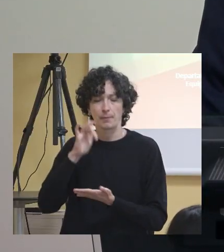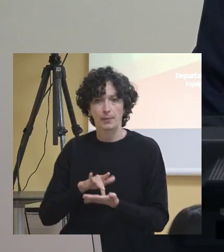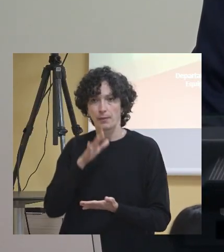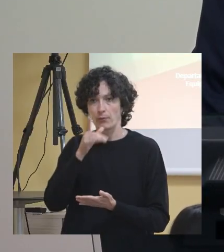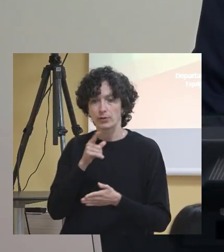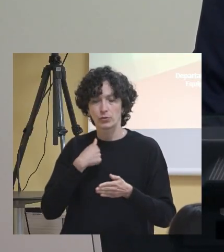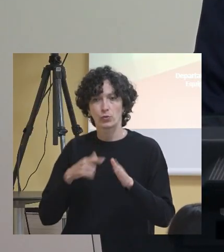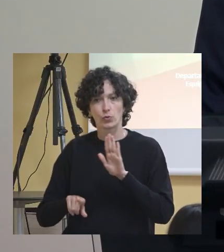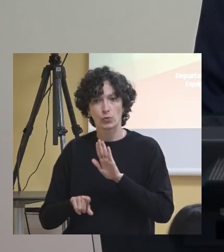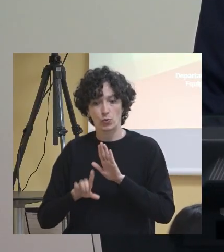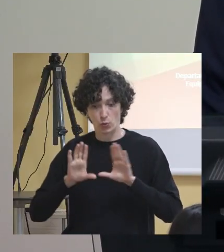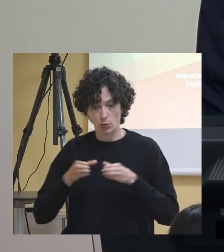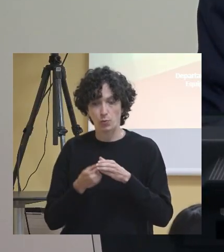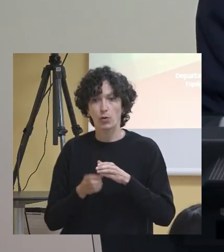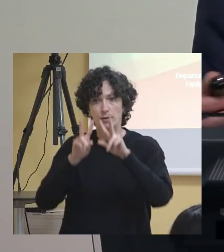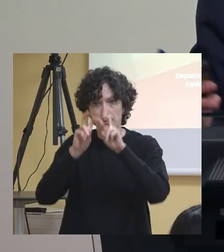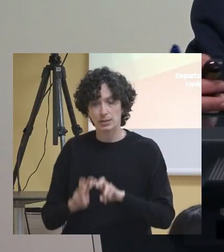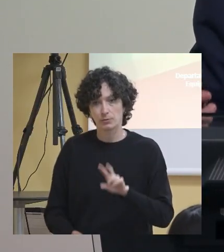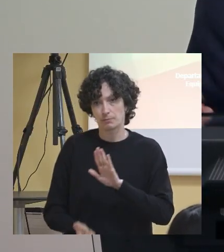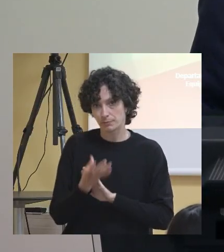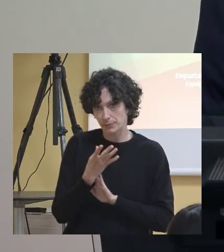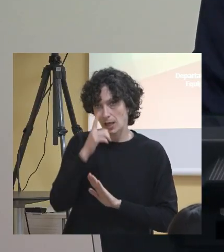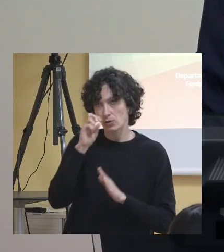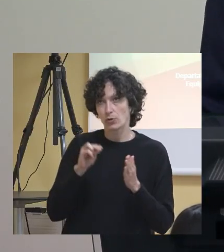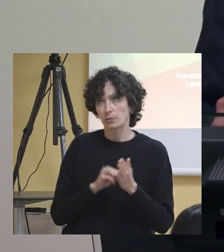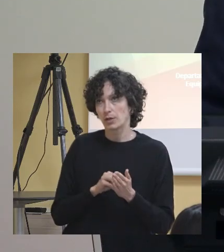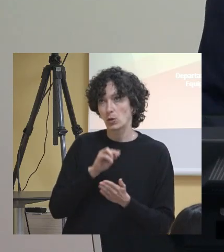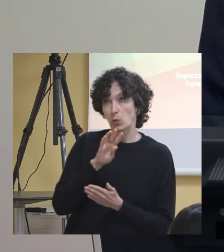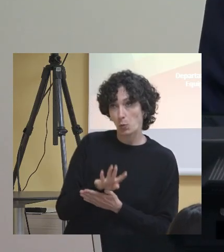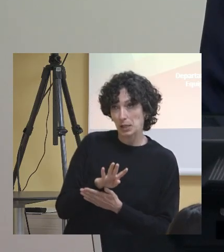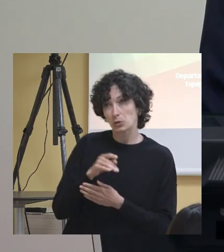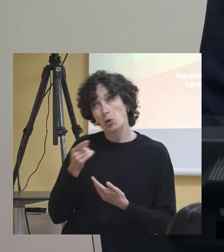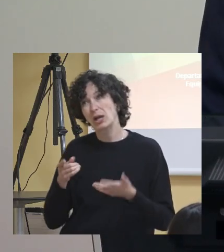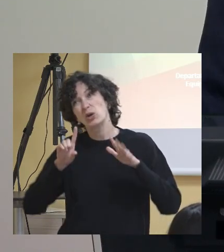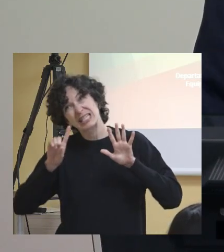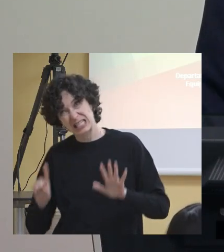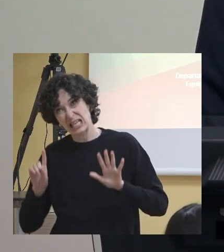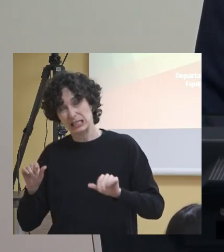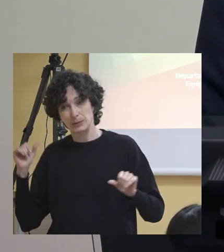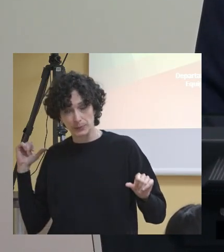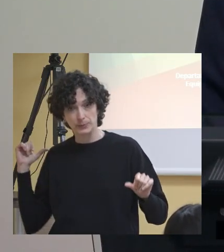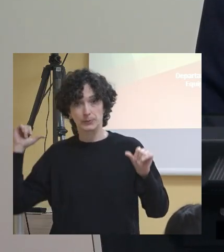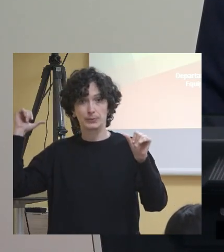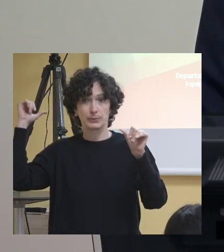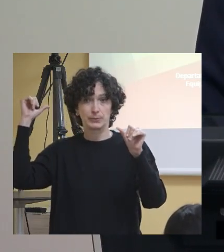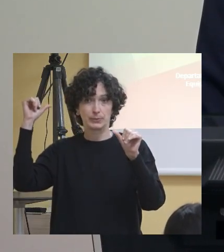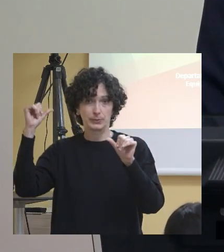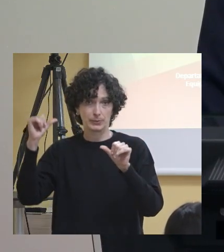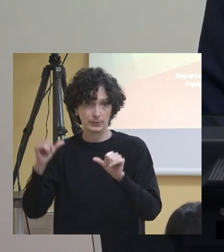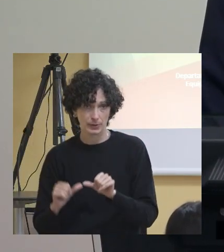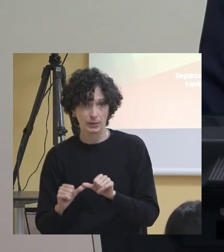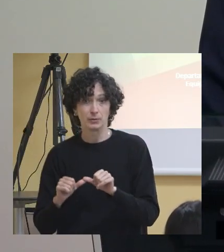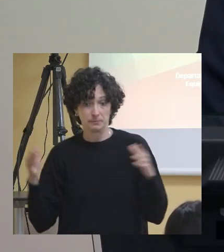un grupo de investigación que llevamos desde 2004, vamos a decir 2006 realmente, que se dedica exclusivamente